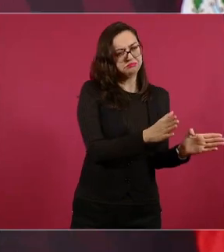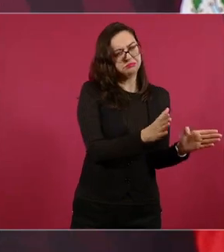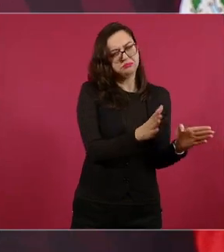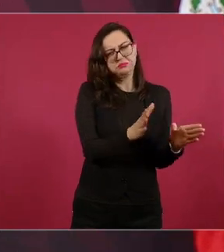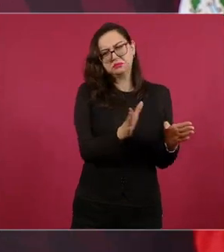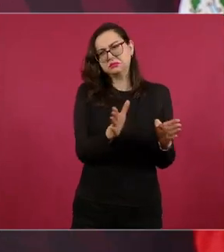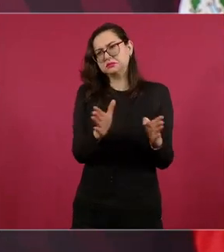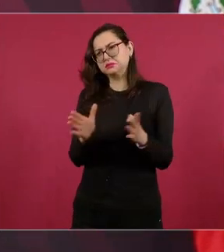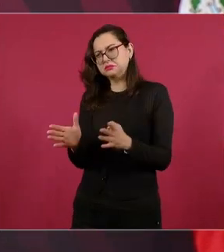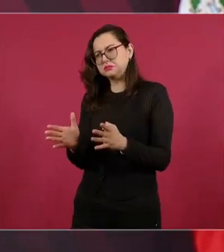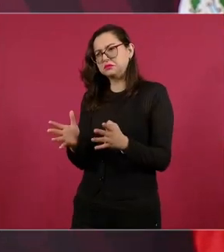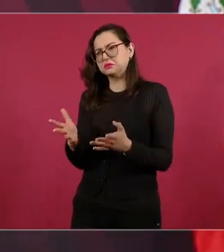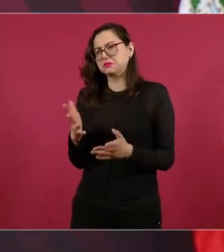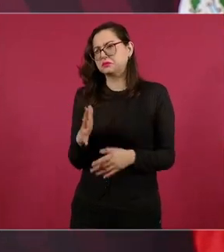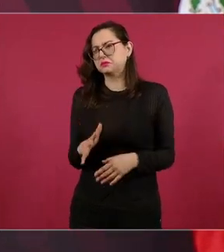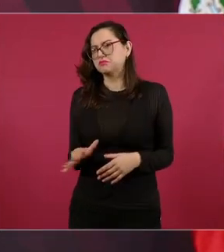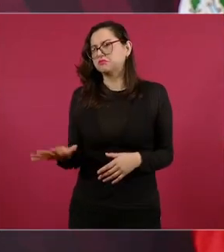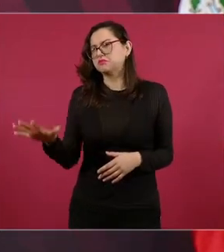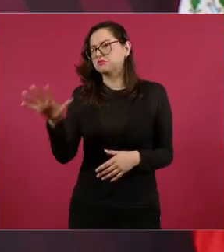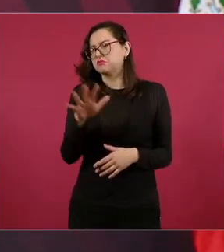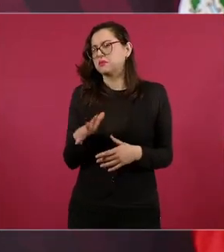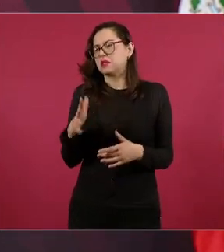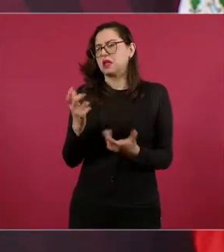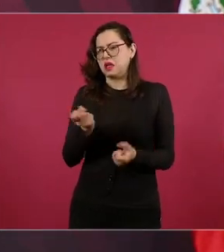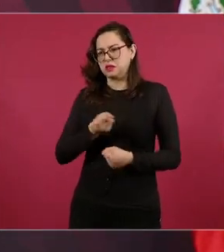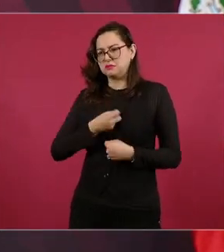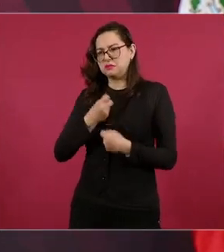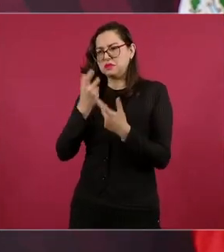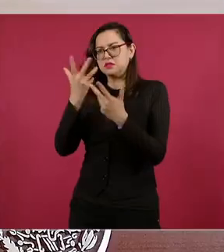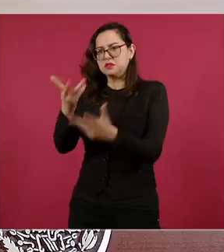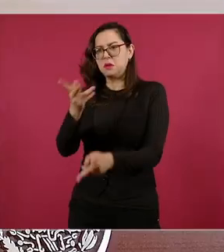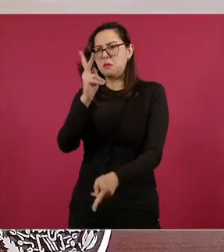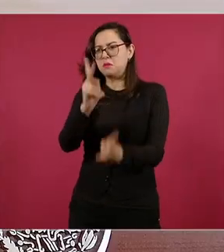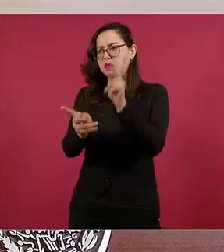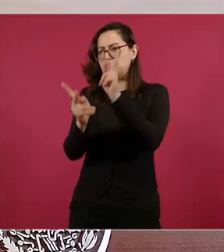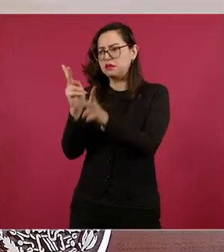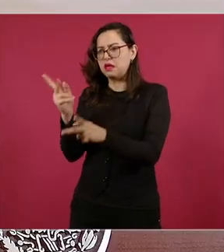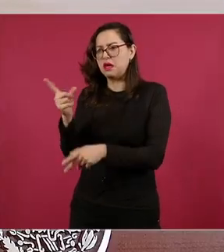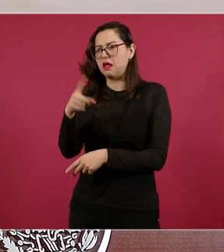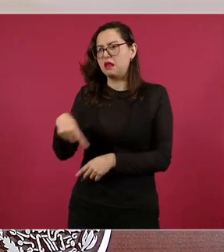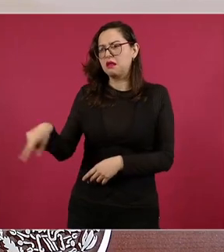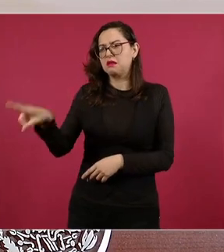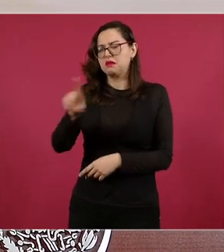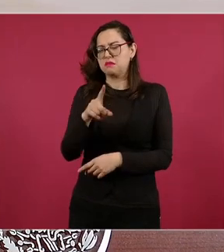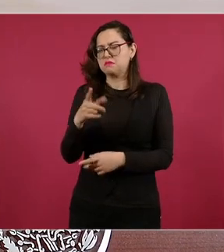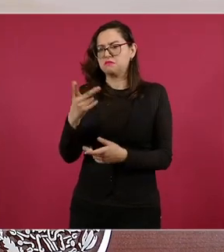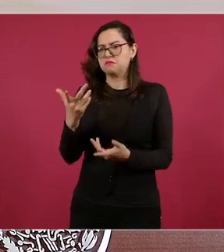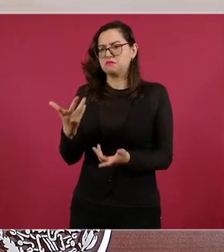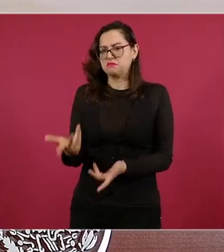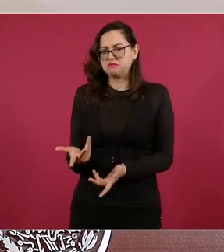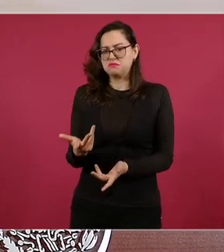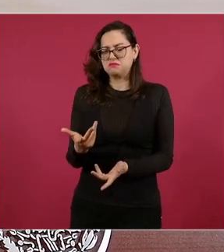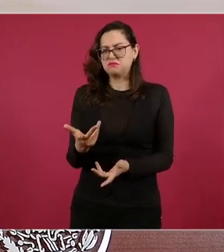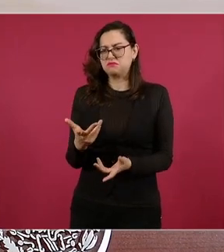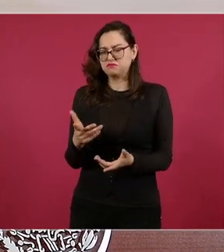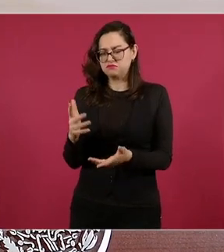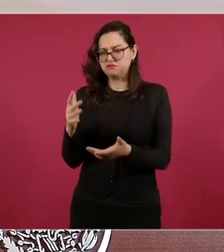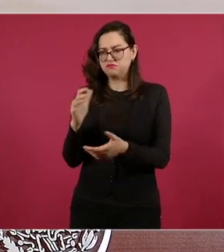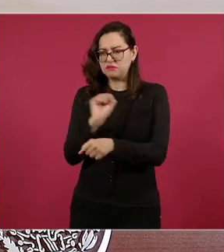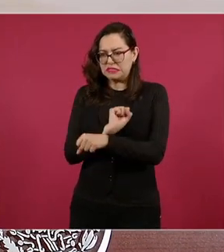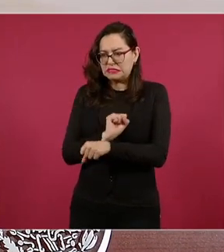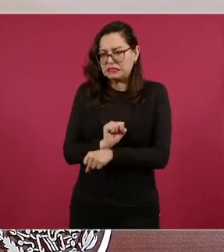formas exactas para hablar al pueblo sin exacerbar a los poderosos